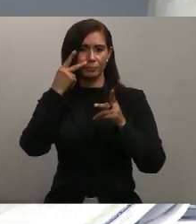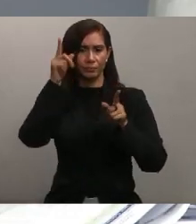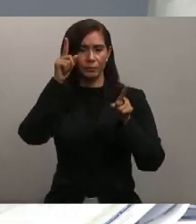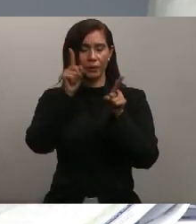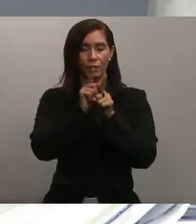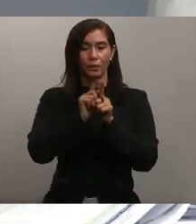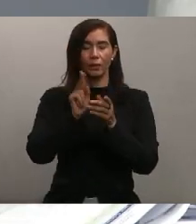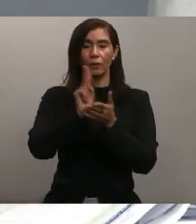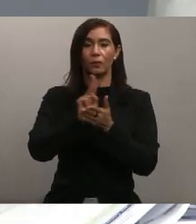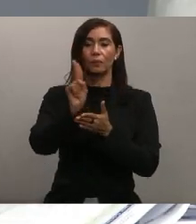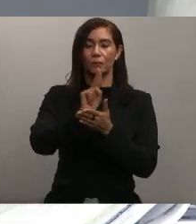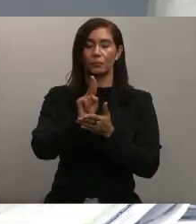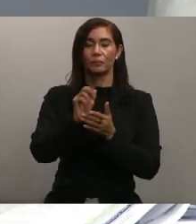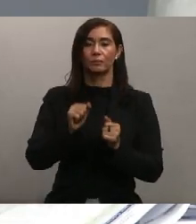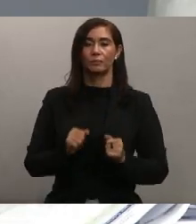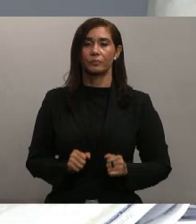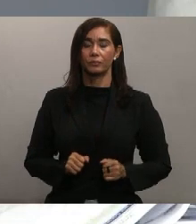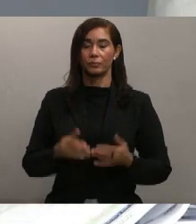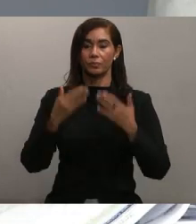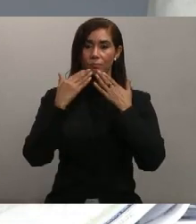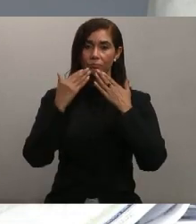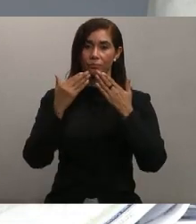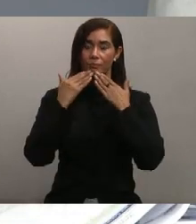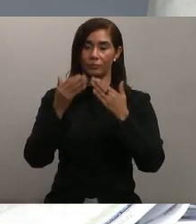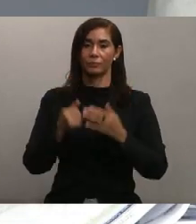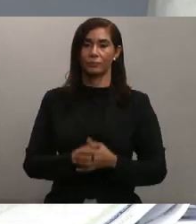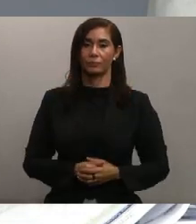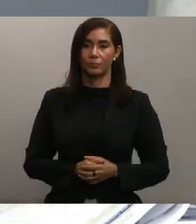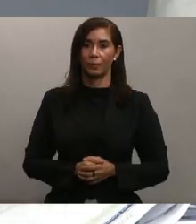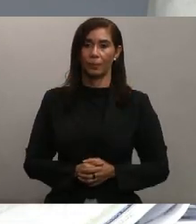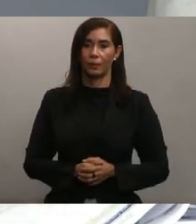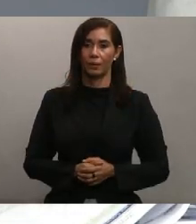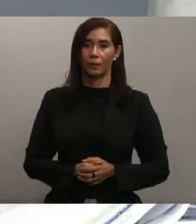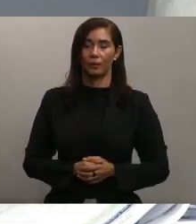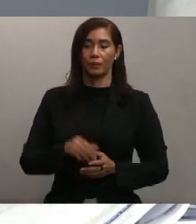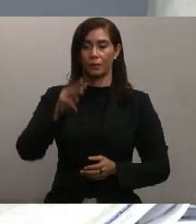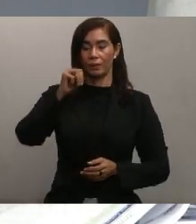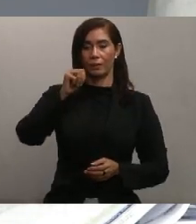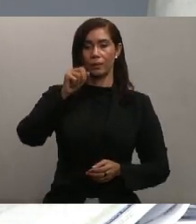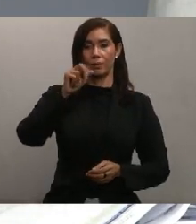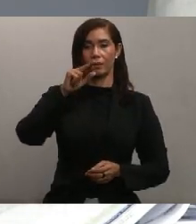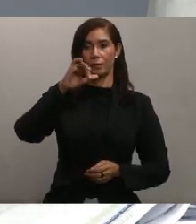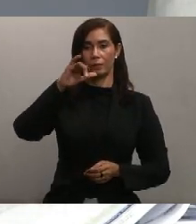a ese bien. Gracias, ministro. Marino Ramírez, por favor.